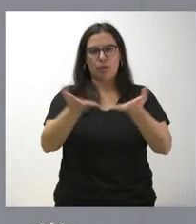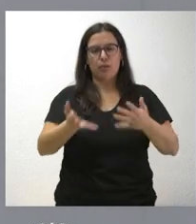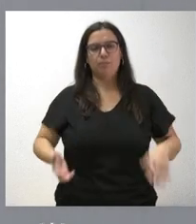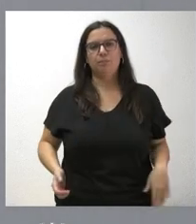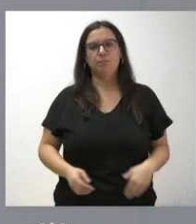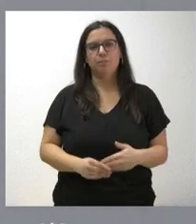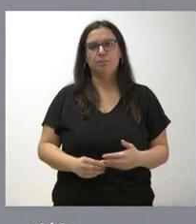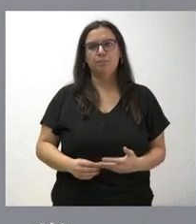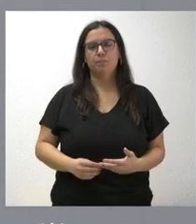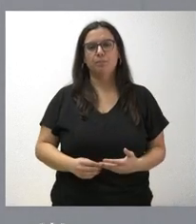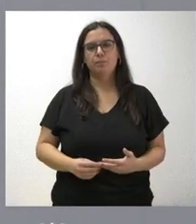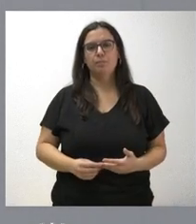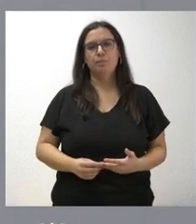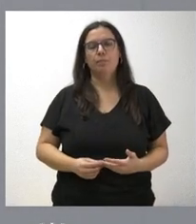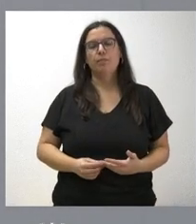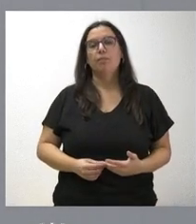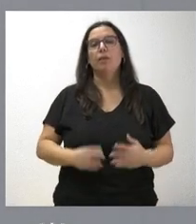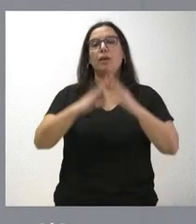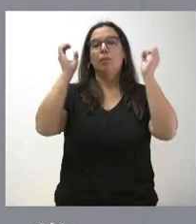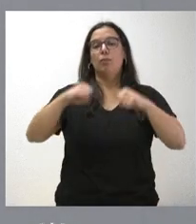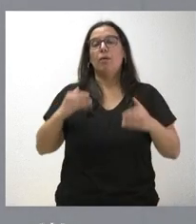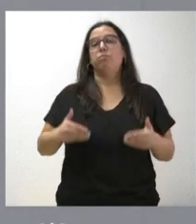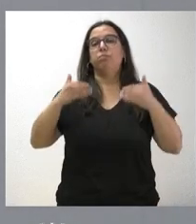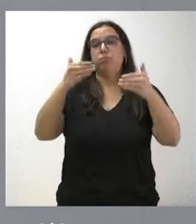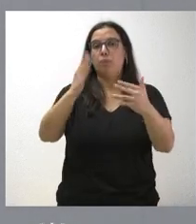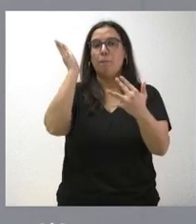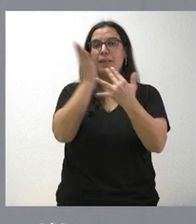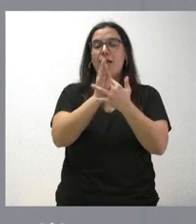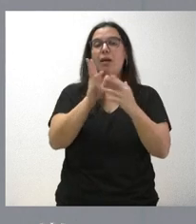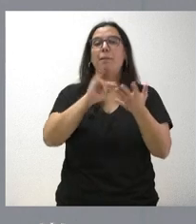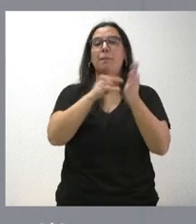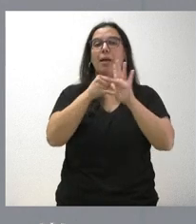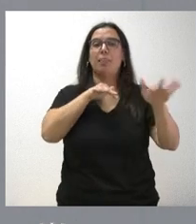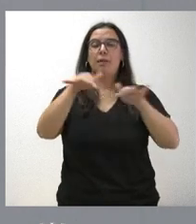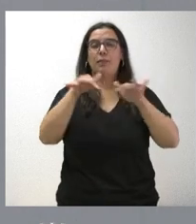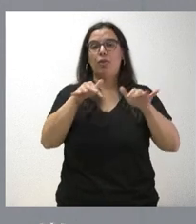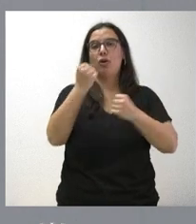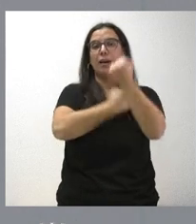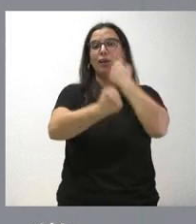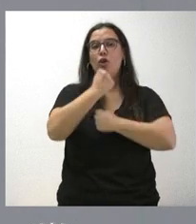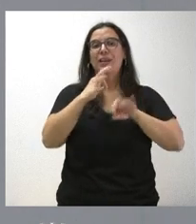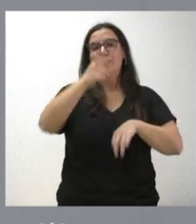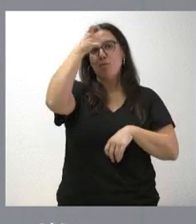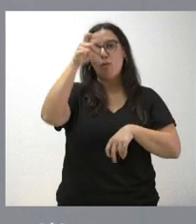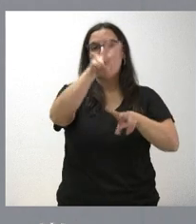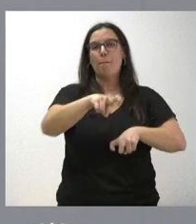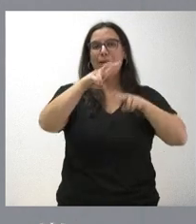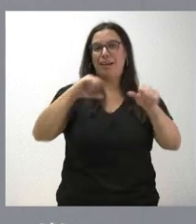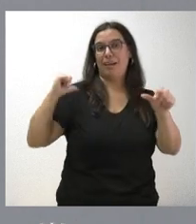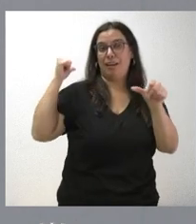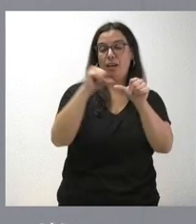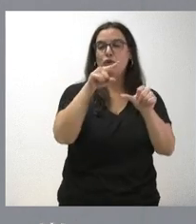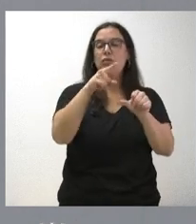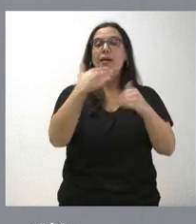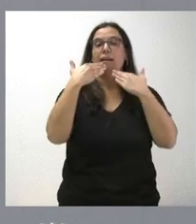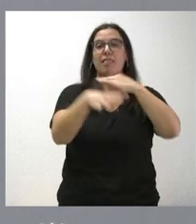internacional se aprueba una prórroga parcial del plan de inación económica de los municipios mineros que va a gestionar a través del fondo